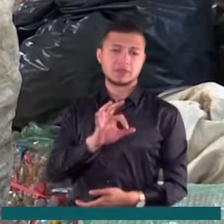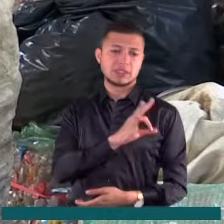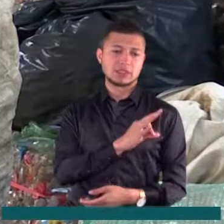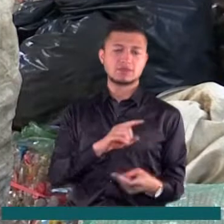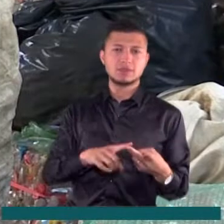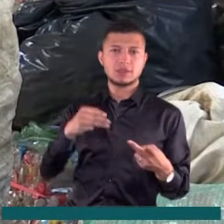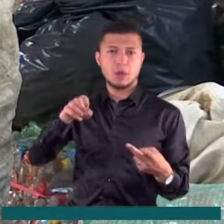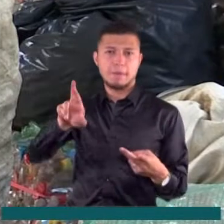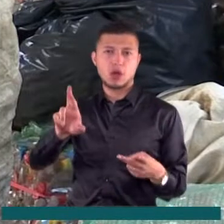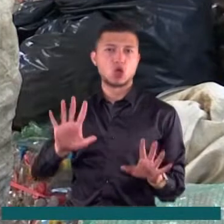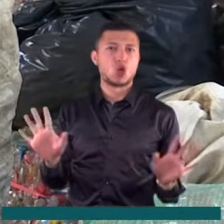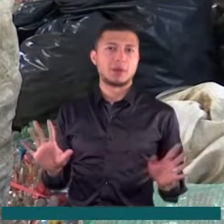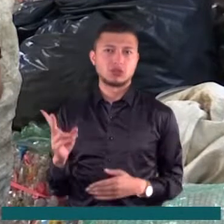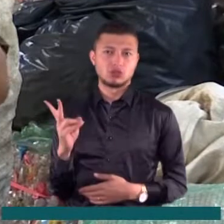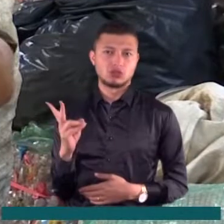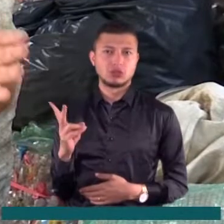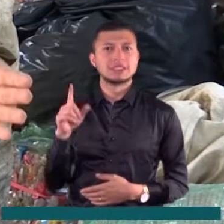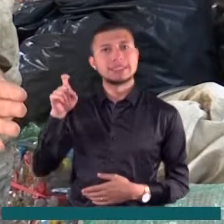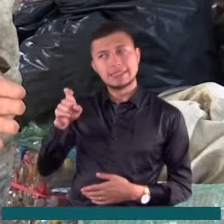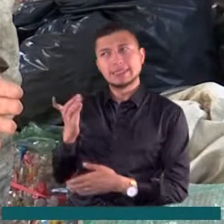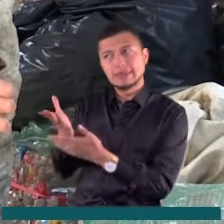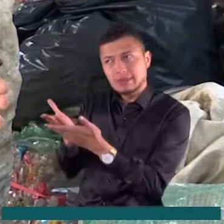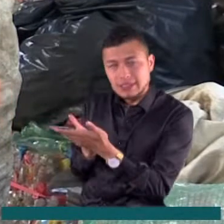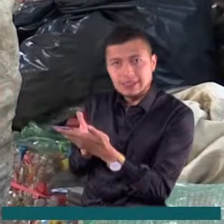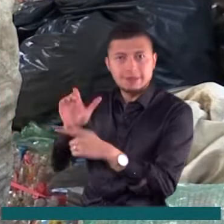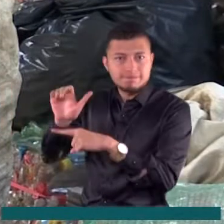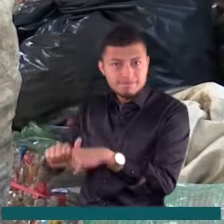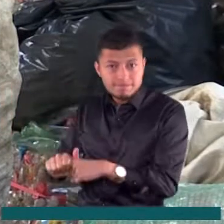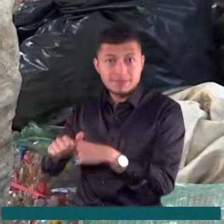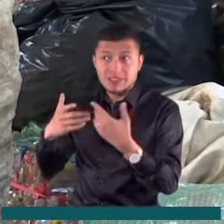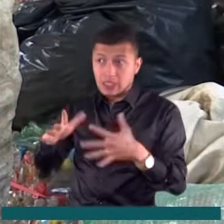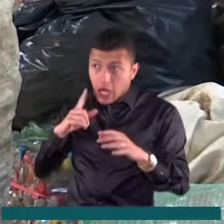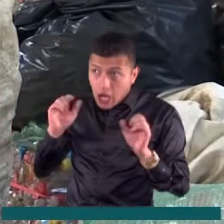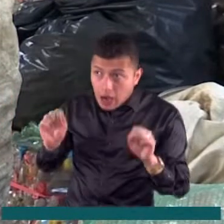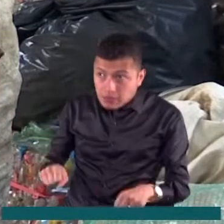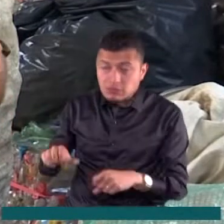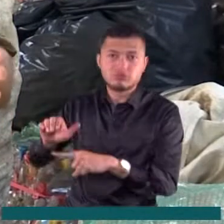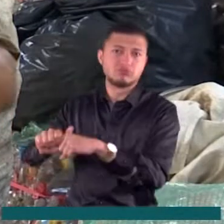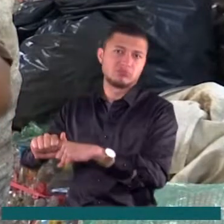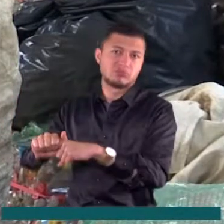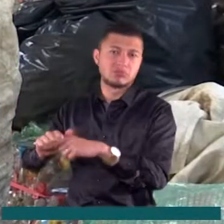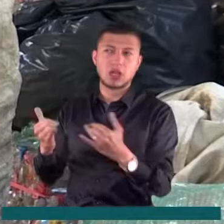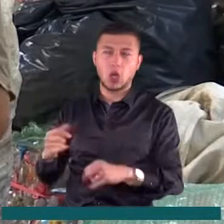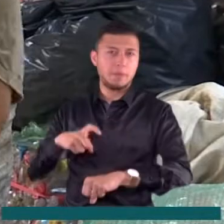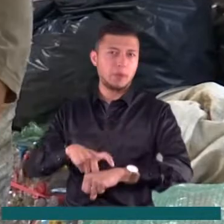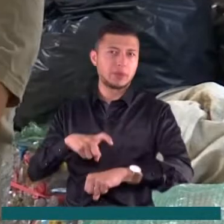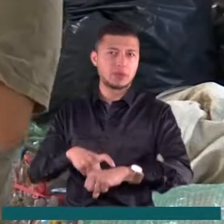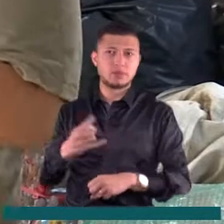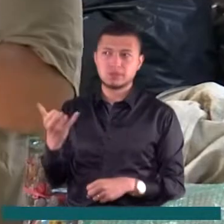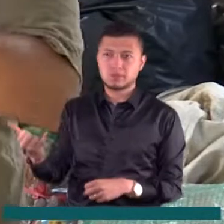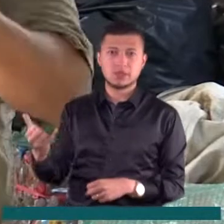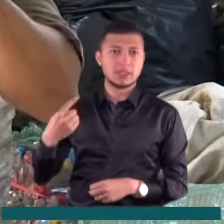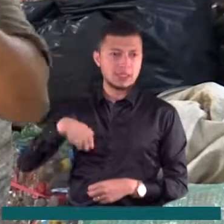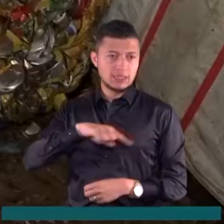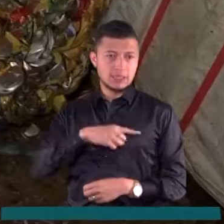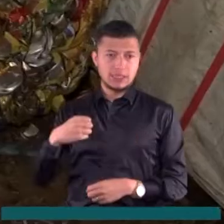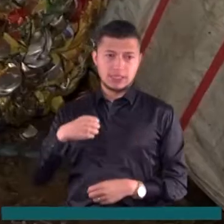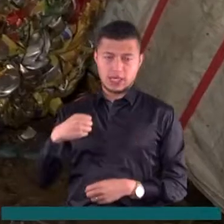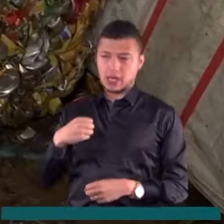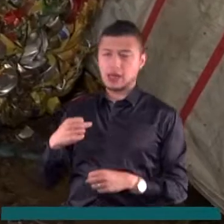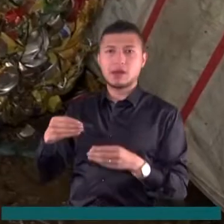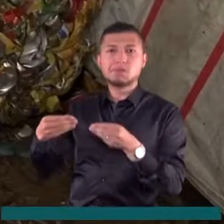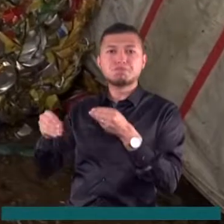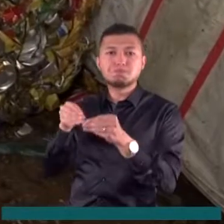y miércoles entonces uno tiene que pedir cupo cuando ya uno tiene la capacidad por ejemplo en este momento tenemos el fondo Tenemos